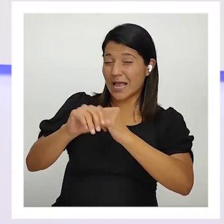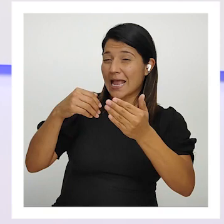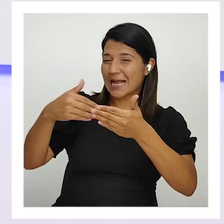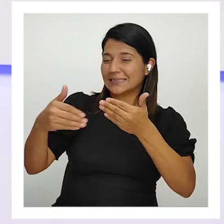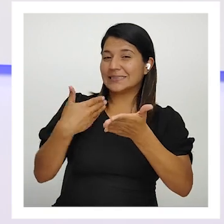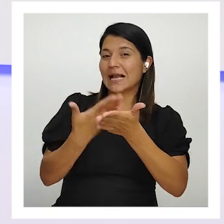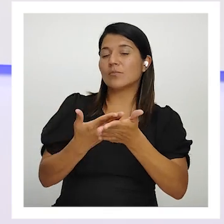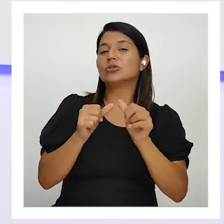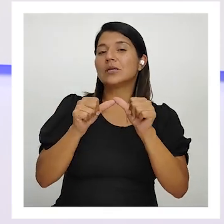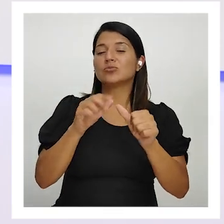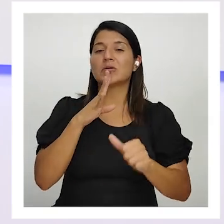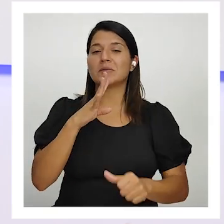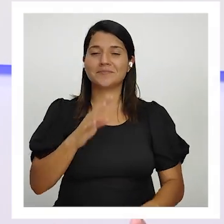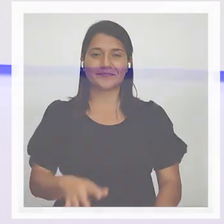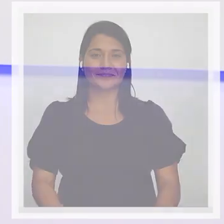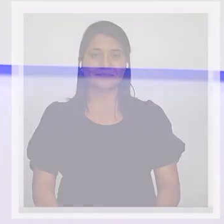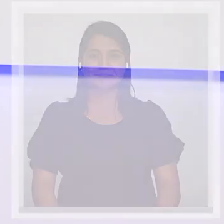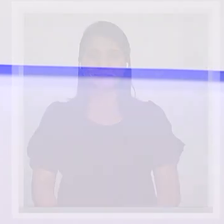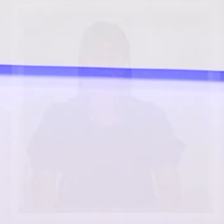conversando.